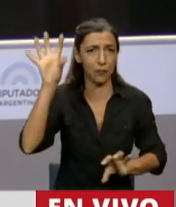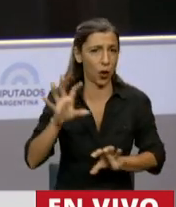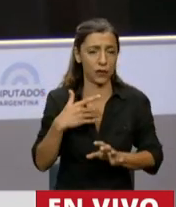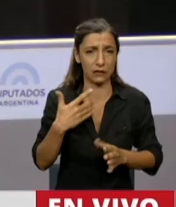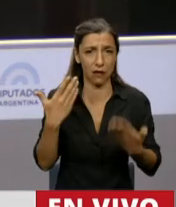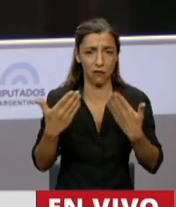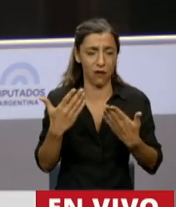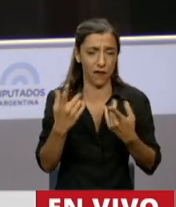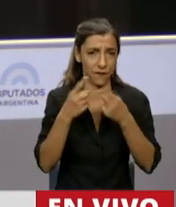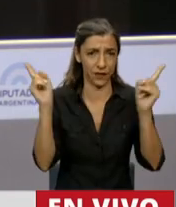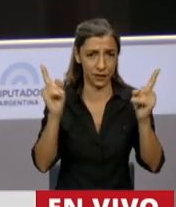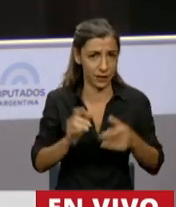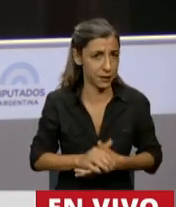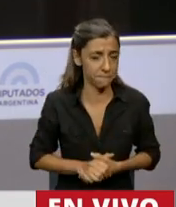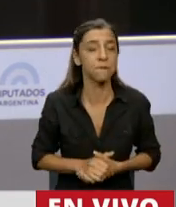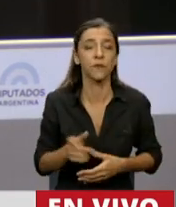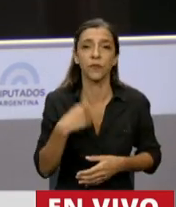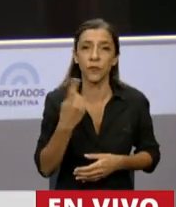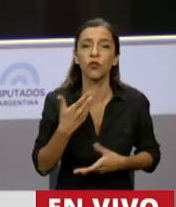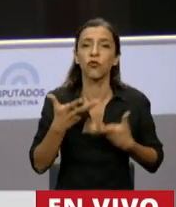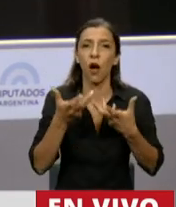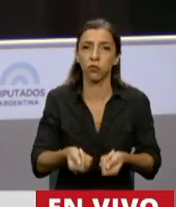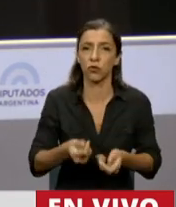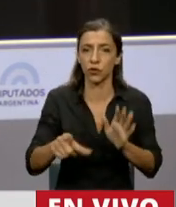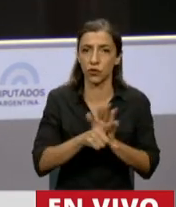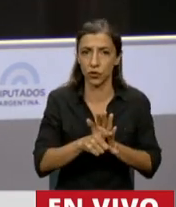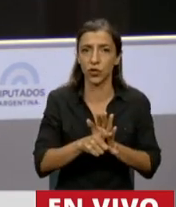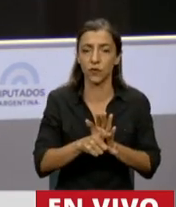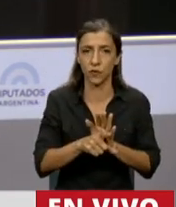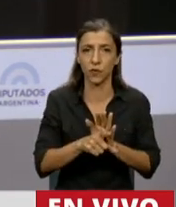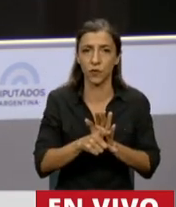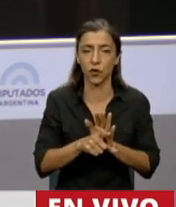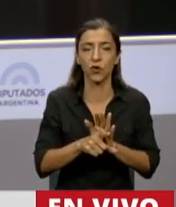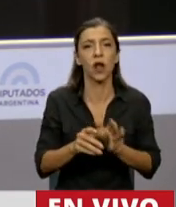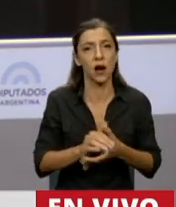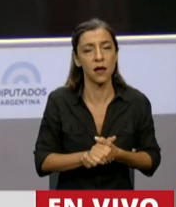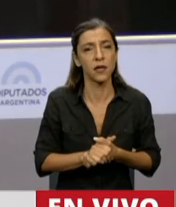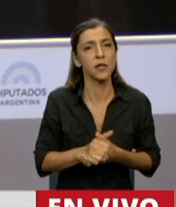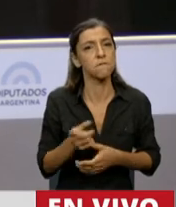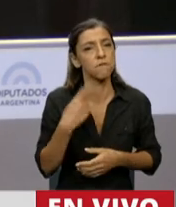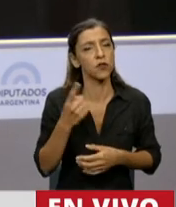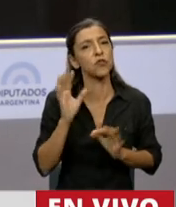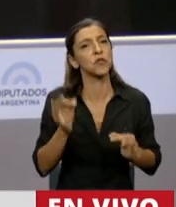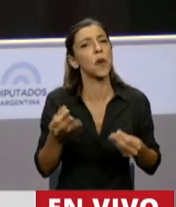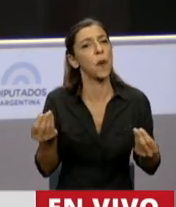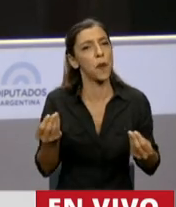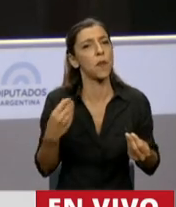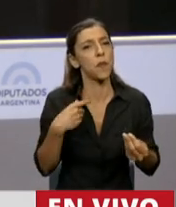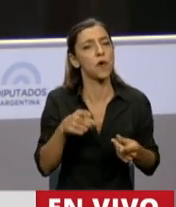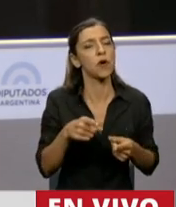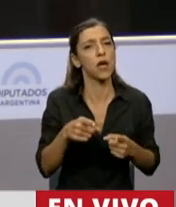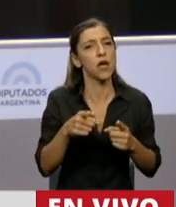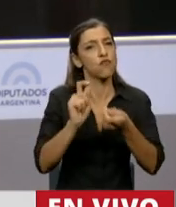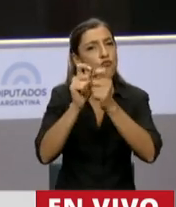apoyar esta ley en especial y congratularnos de que se hayan dado las